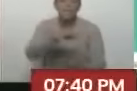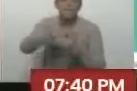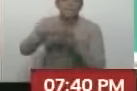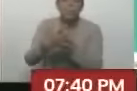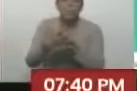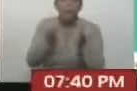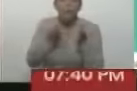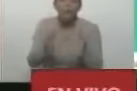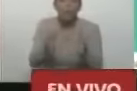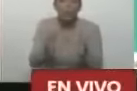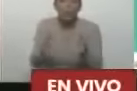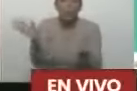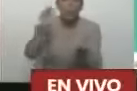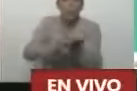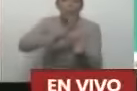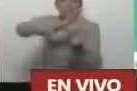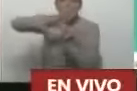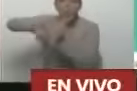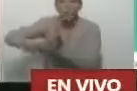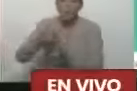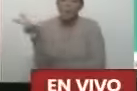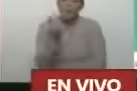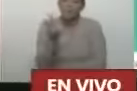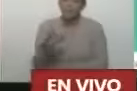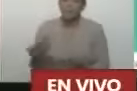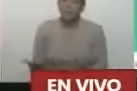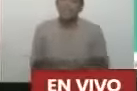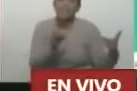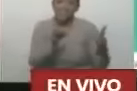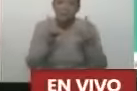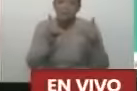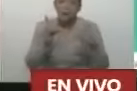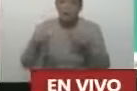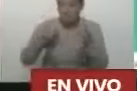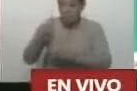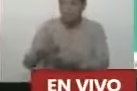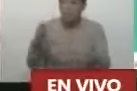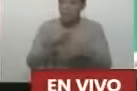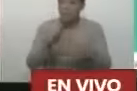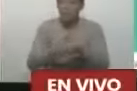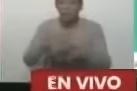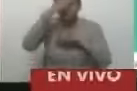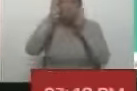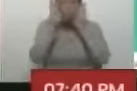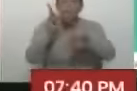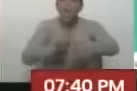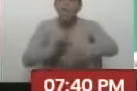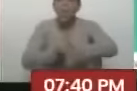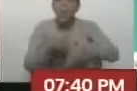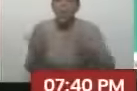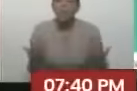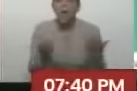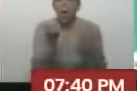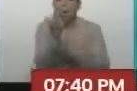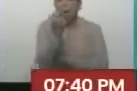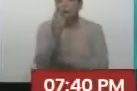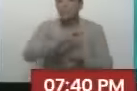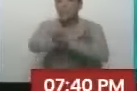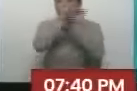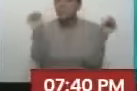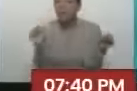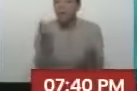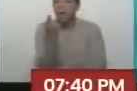carril para volver a robar a Venezuela Bueno ese debate lo van a dar Mañana voy a estar muy pendiente a qué hora es el debate exactamente a las 11 de la mañana